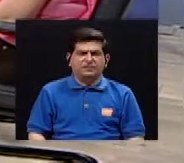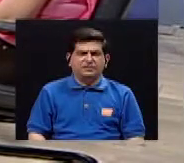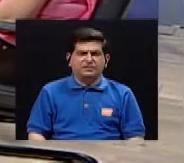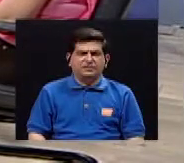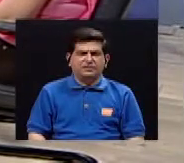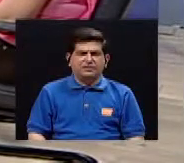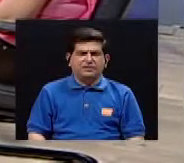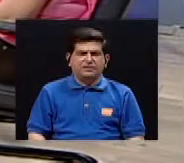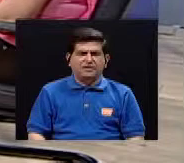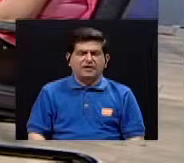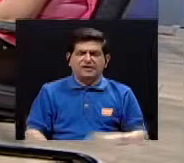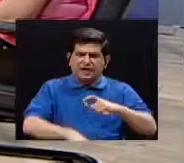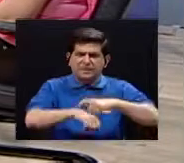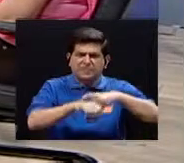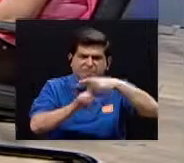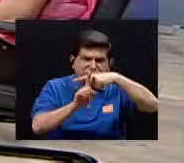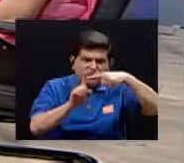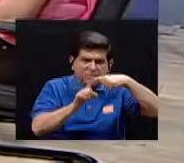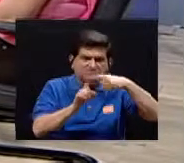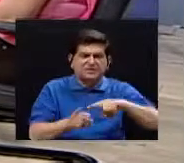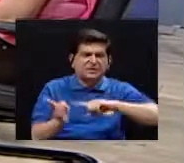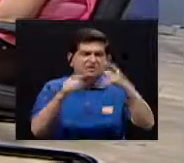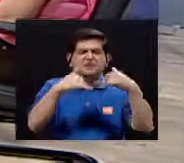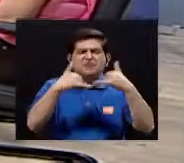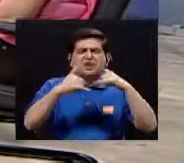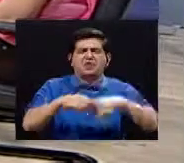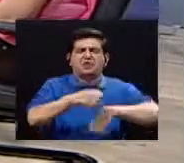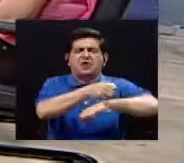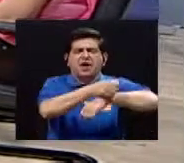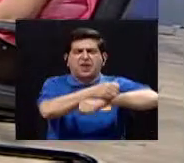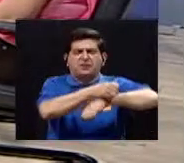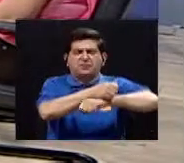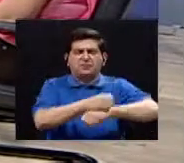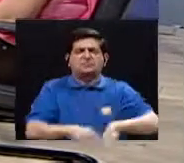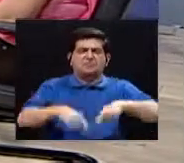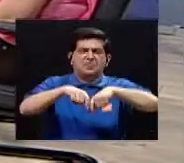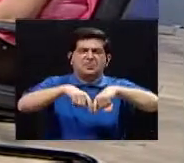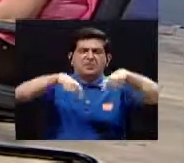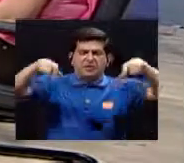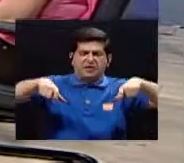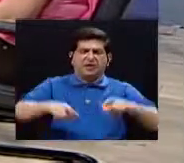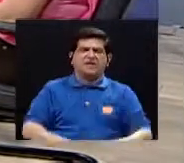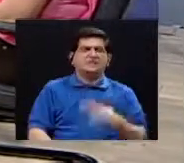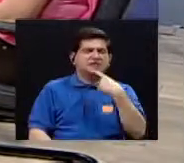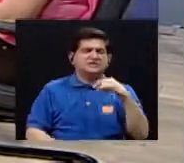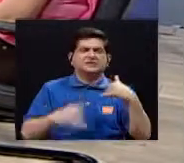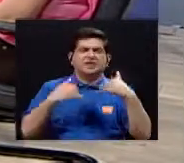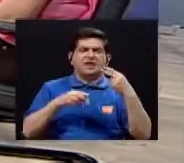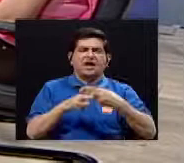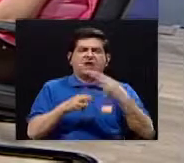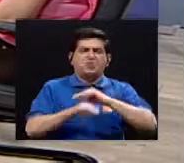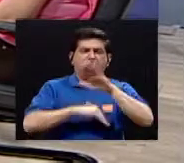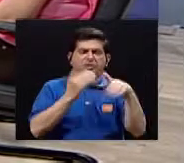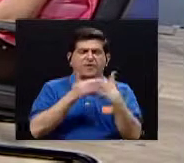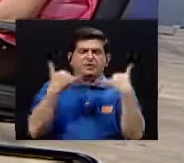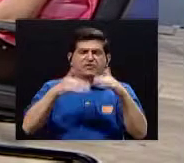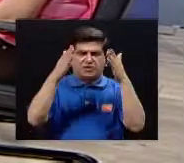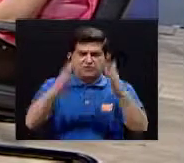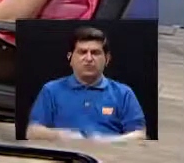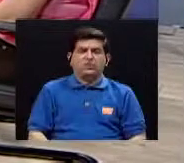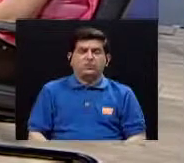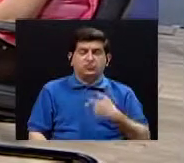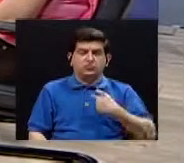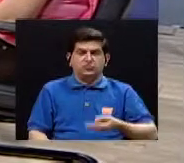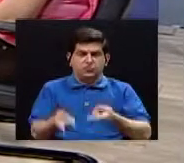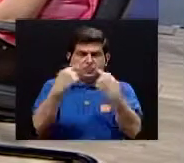durante el descanso el descanso me fui a jugar bola y a la plaza y yo decía los nombres de todos jugadores mientras